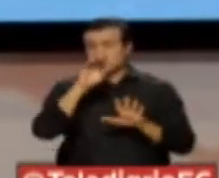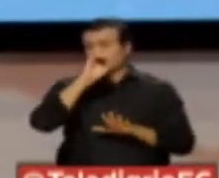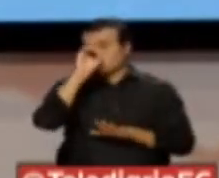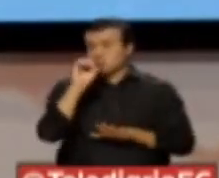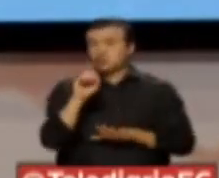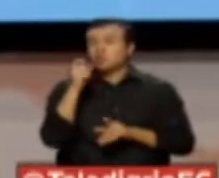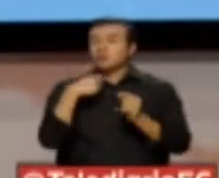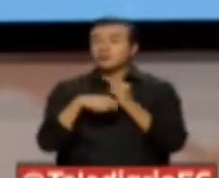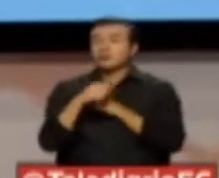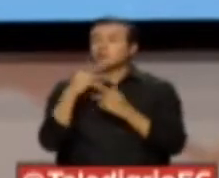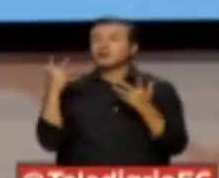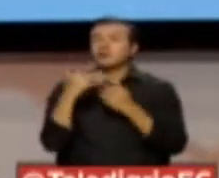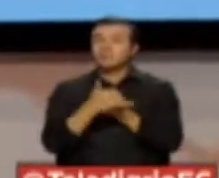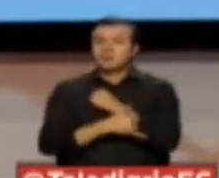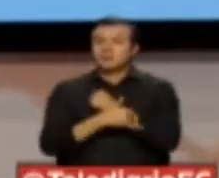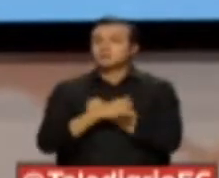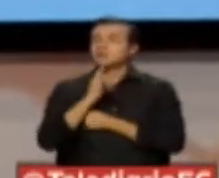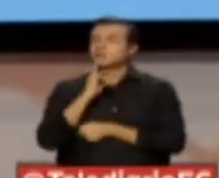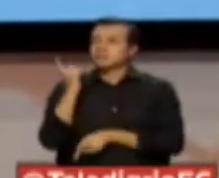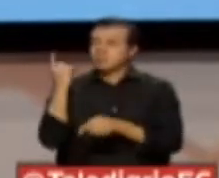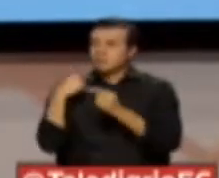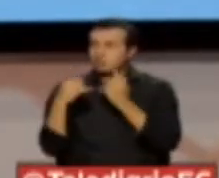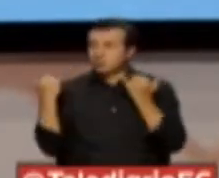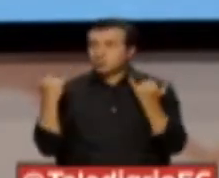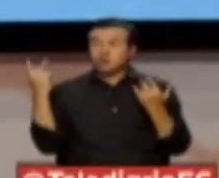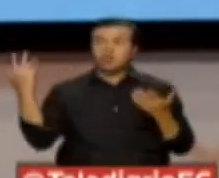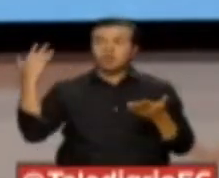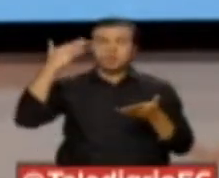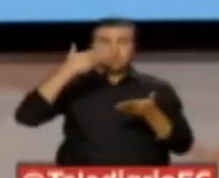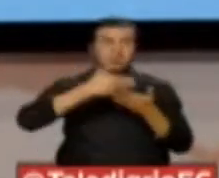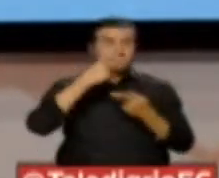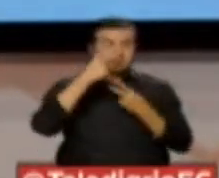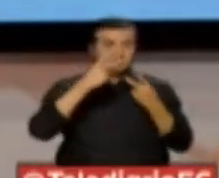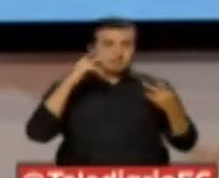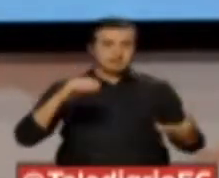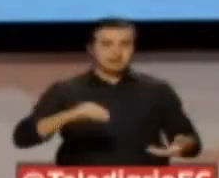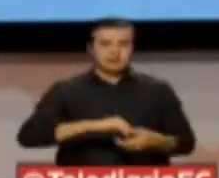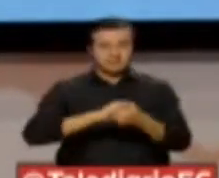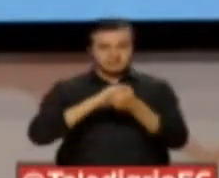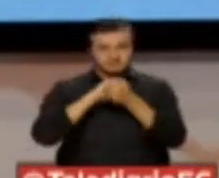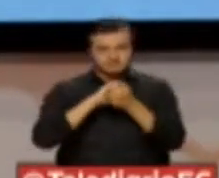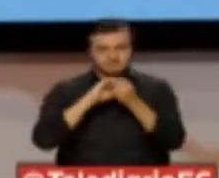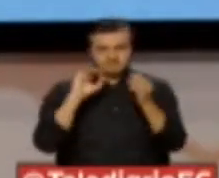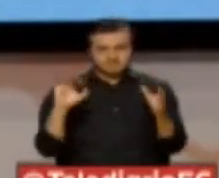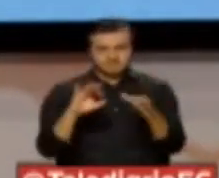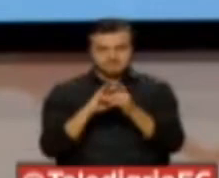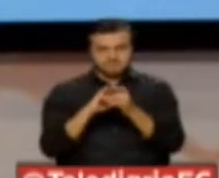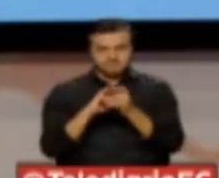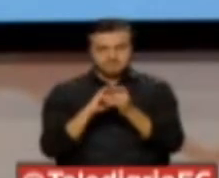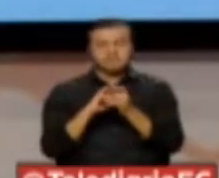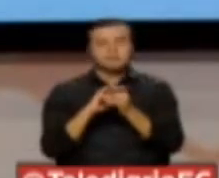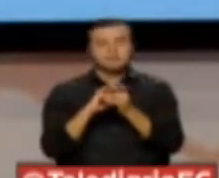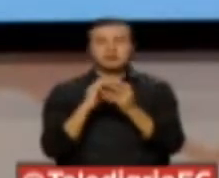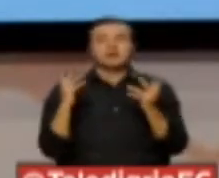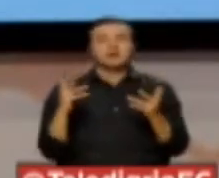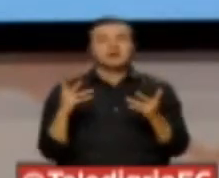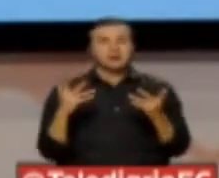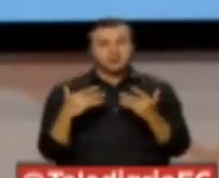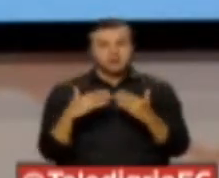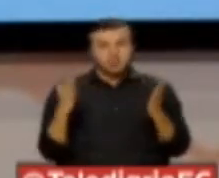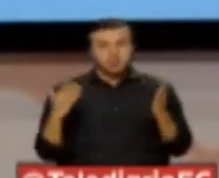y lo que se ha logrado en este en esta visita es fortalecer lazos crear un nuevo puente abrir